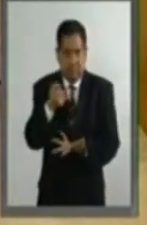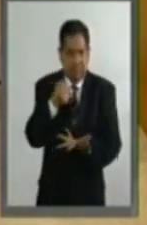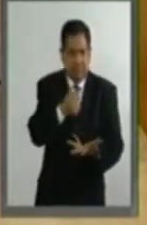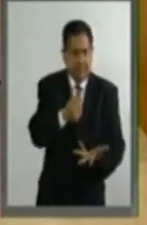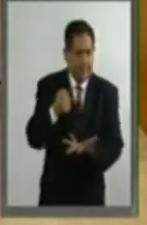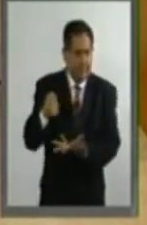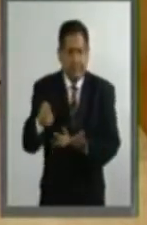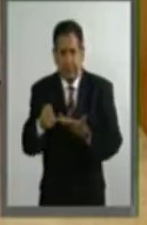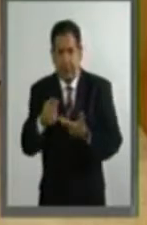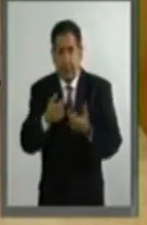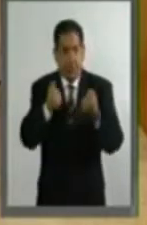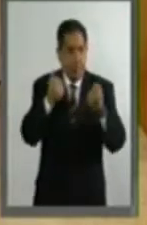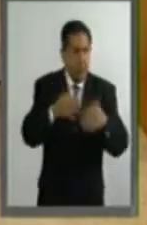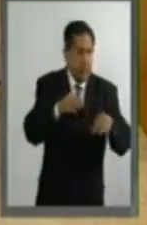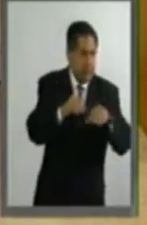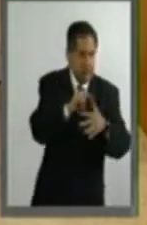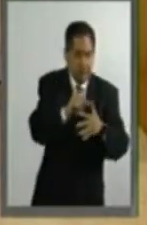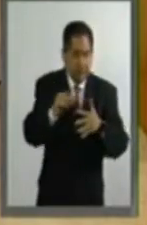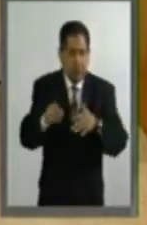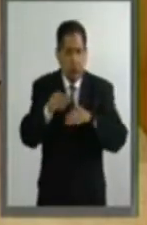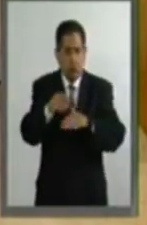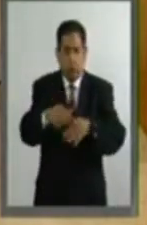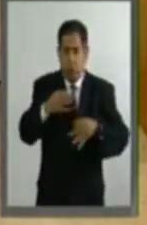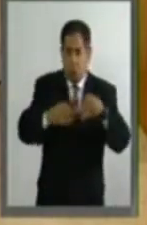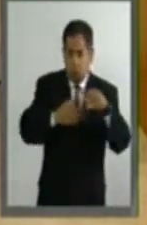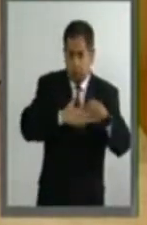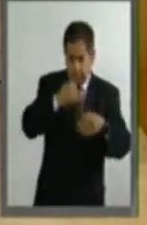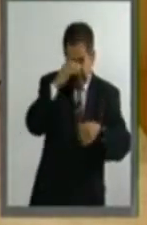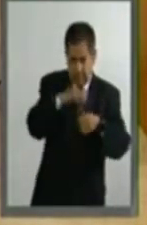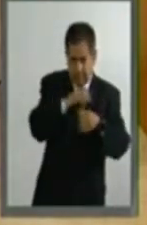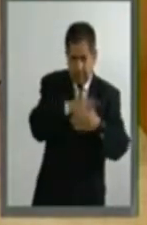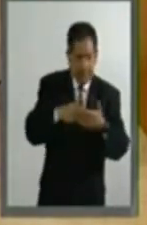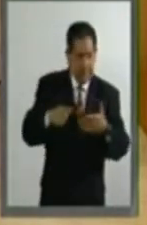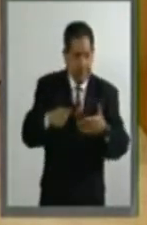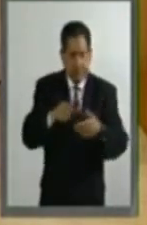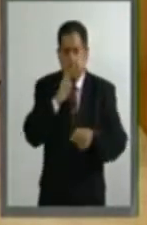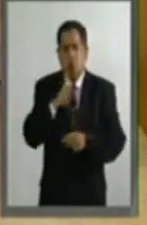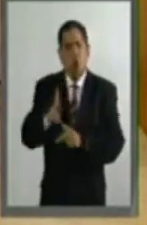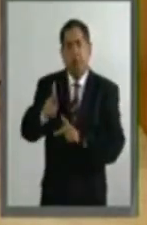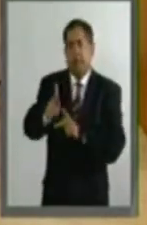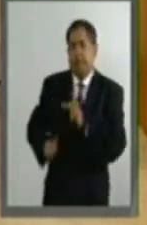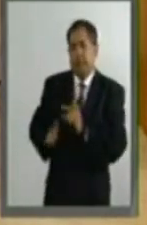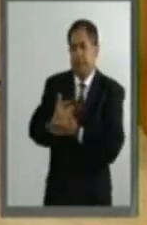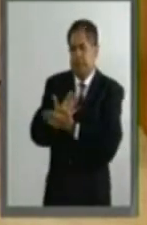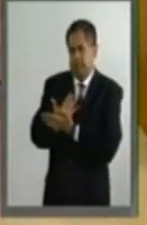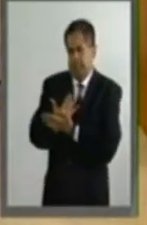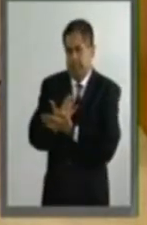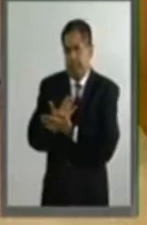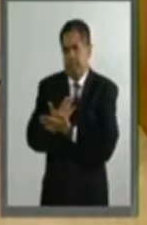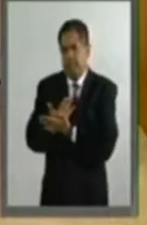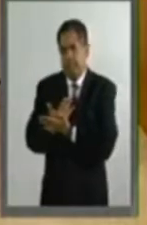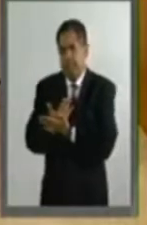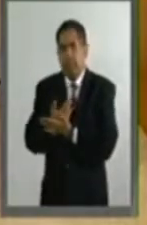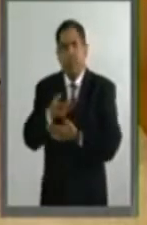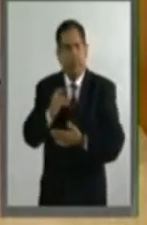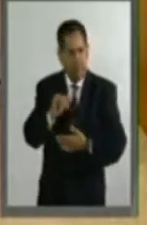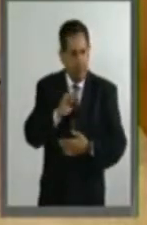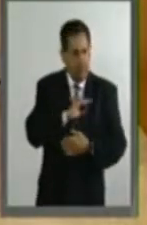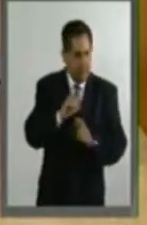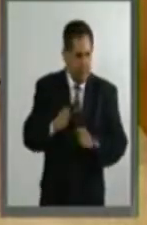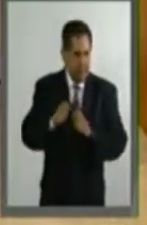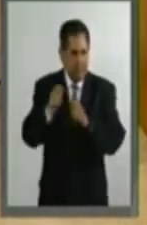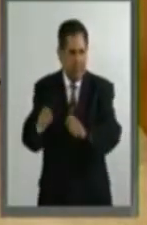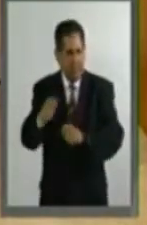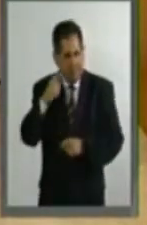también de cargas de trabajo en materia de justicia electoral. De tal manera que se sigue facultando a